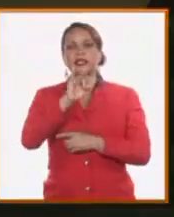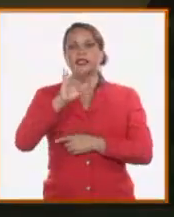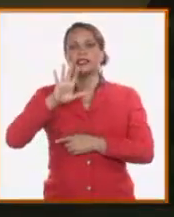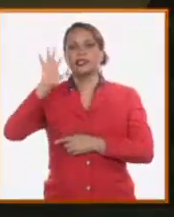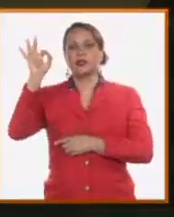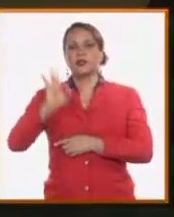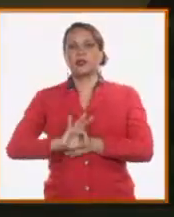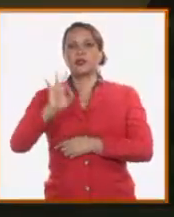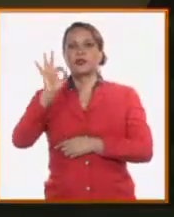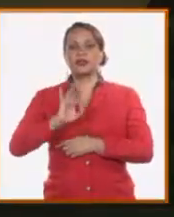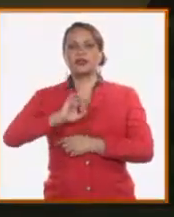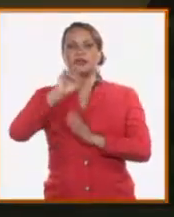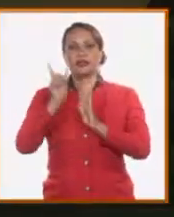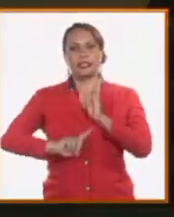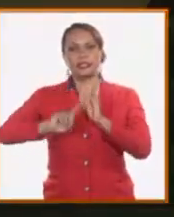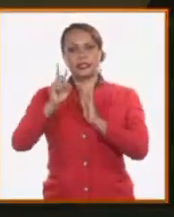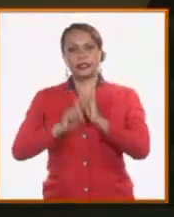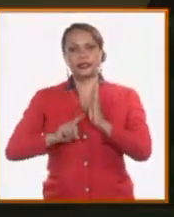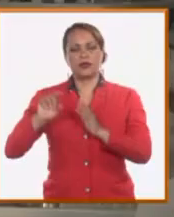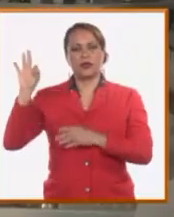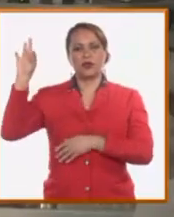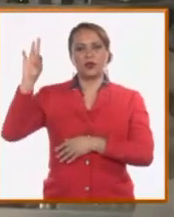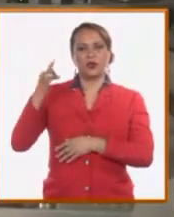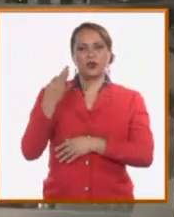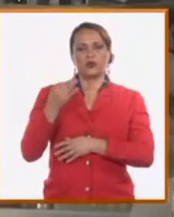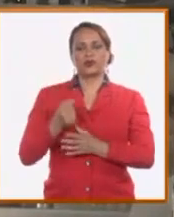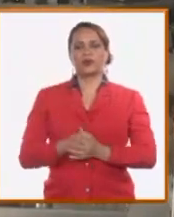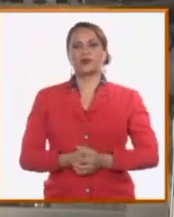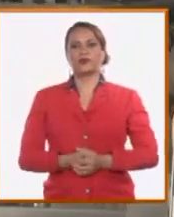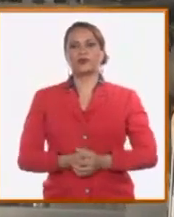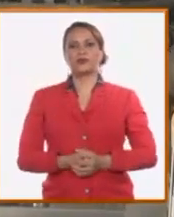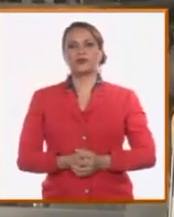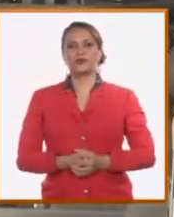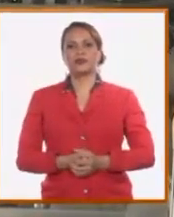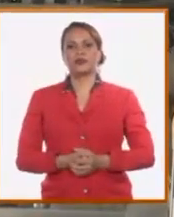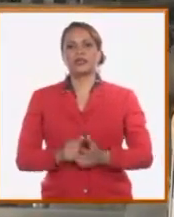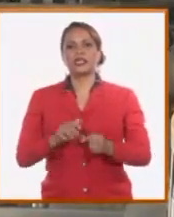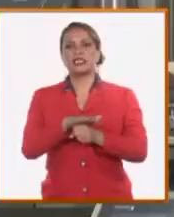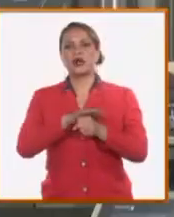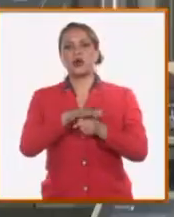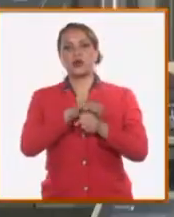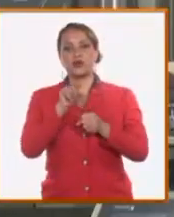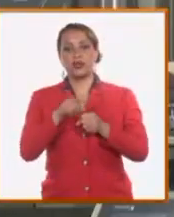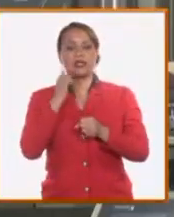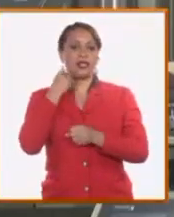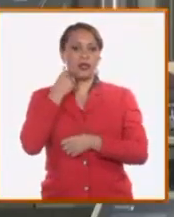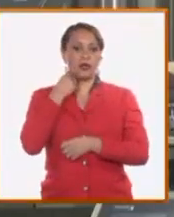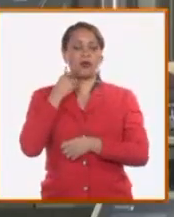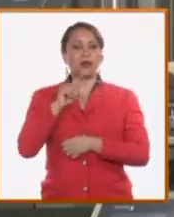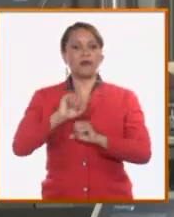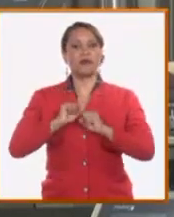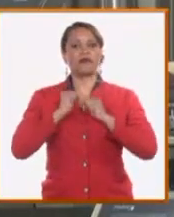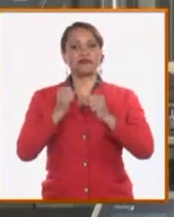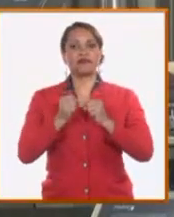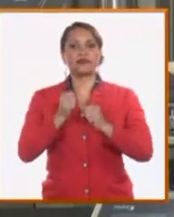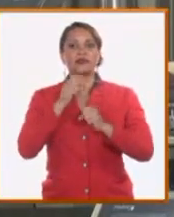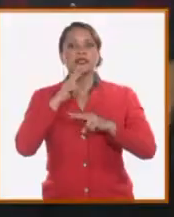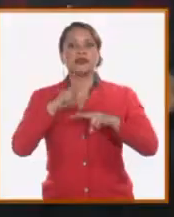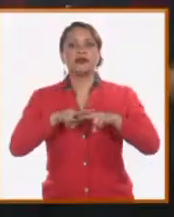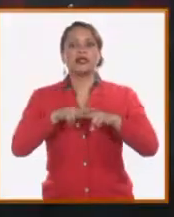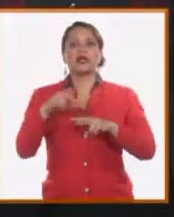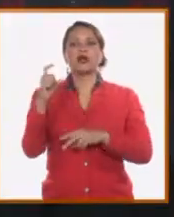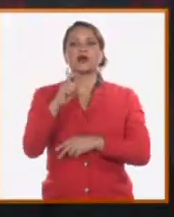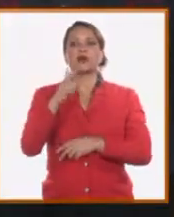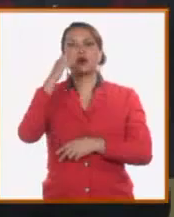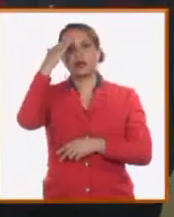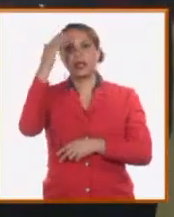75% de las necesidades de fábrica. La Ronera San José refuerza la calidad de la marca Habana Club gracias a su capital